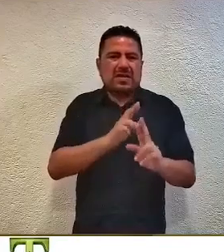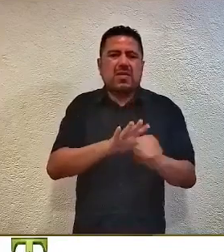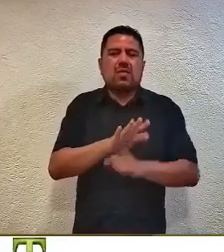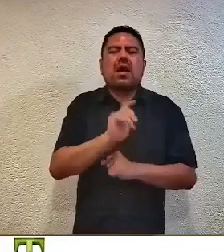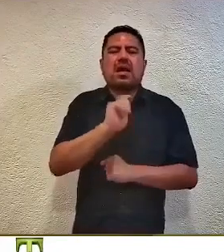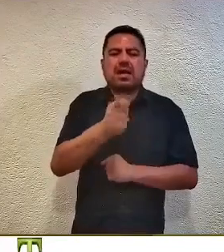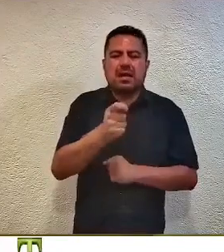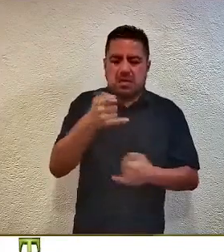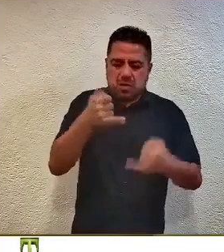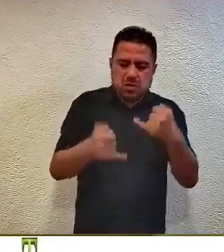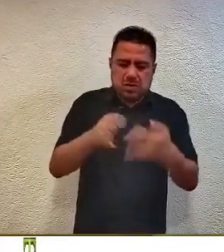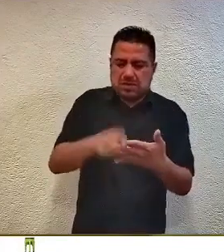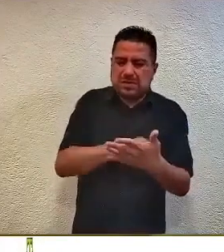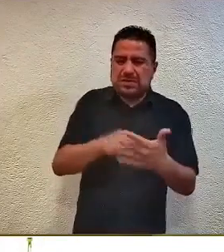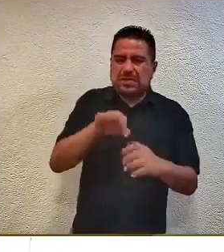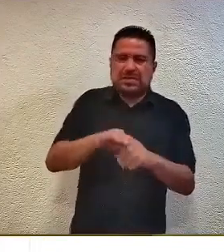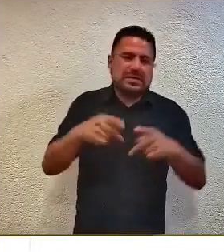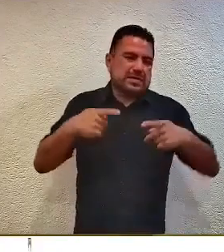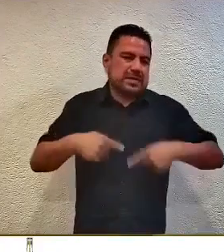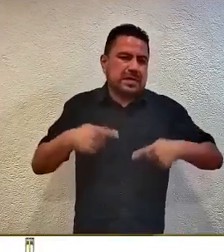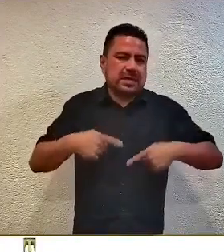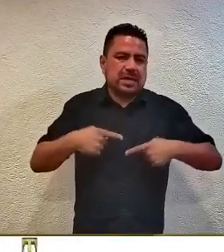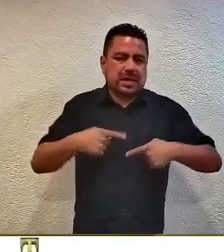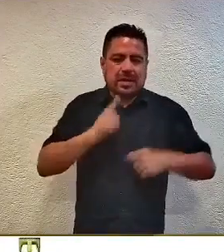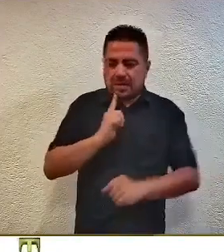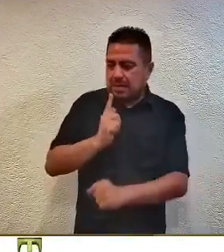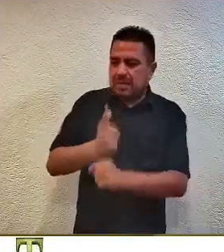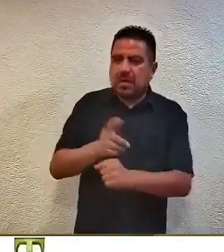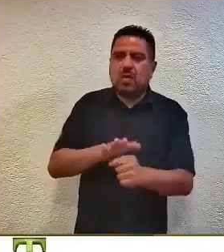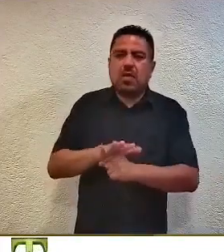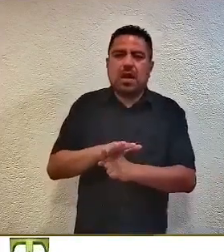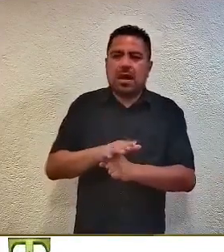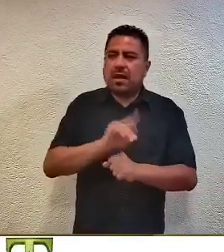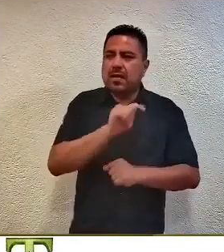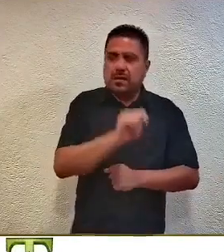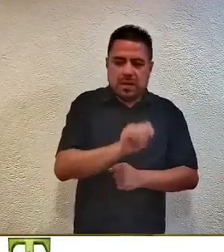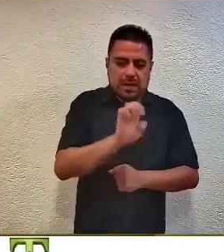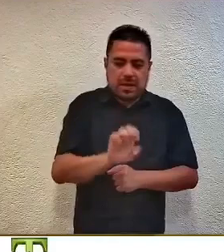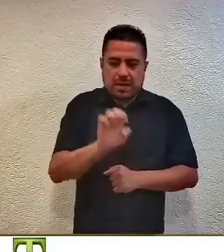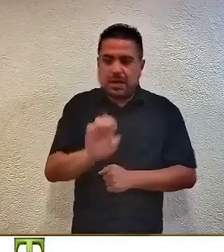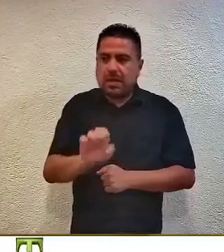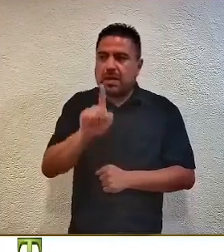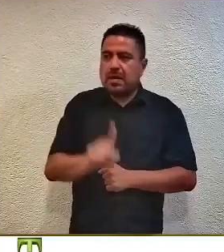relativo al juicio electoral ciudadano, identificado con la clave